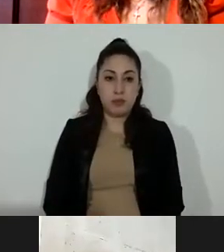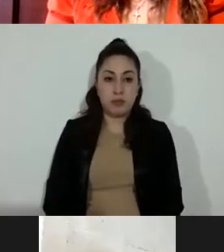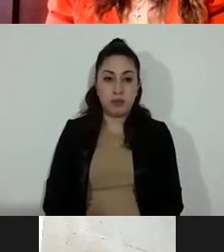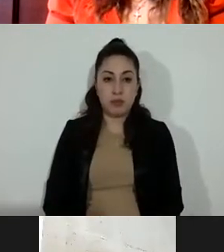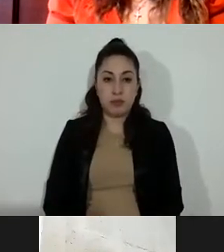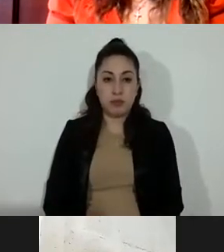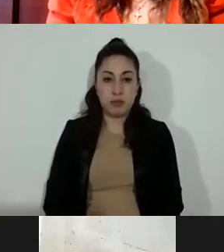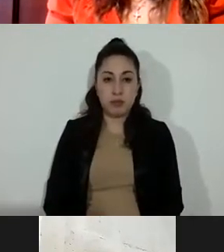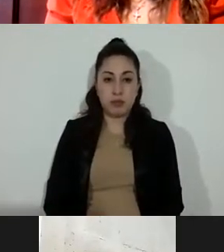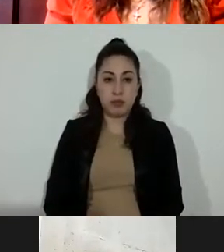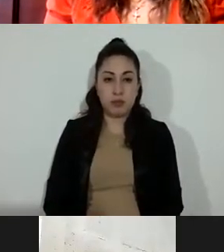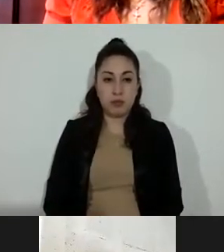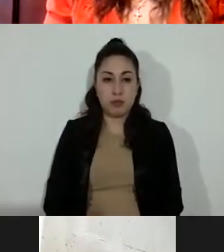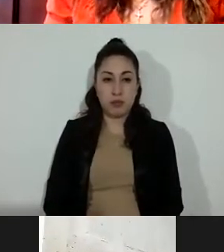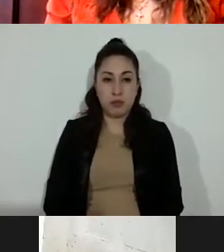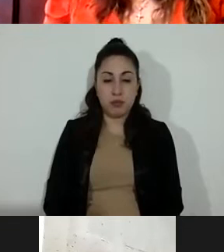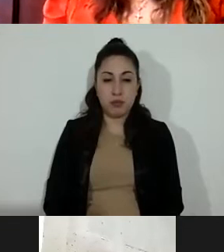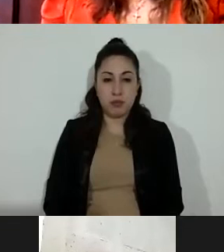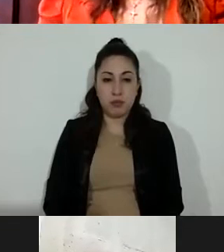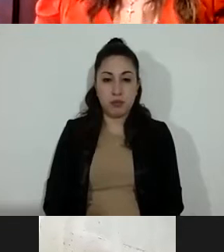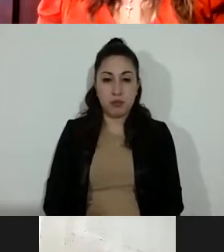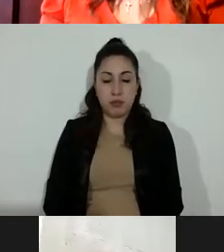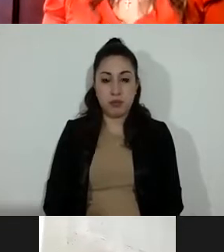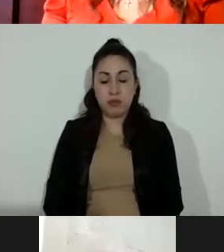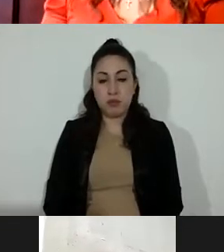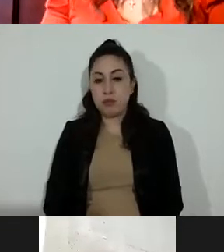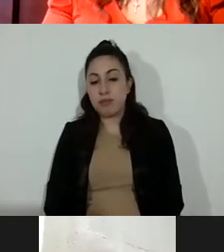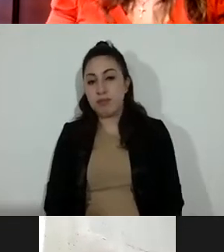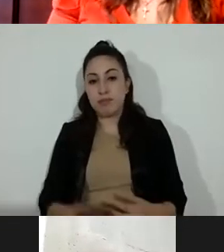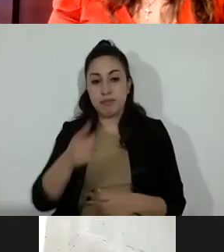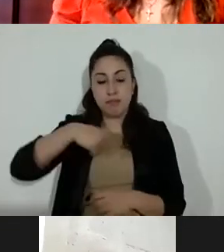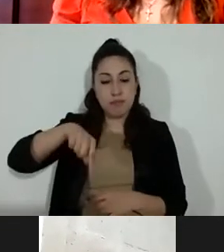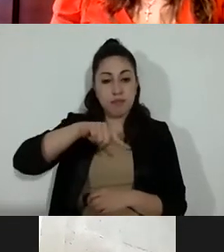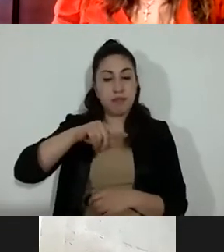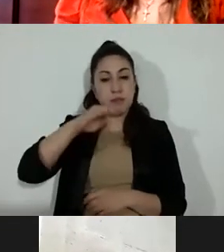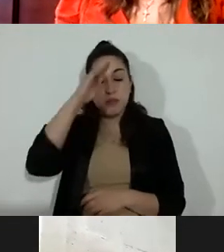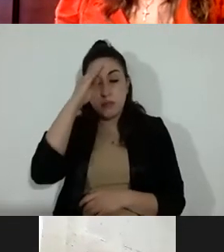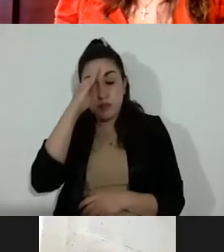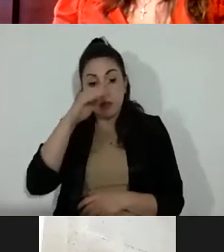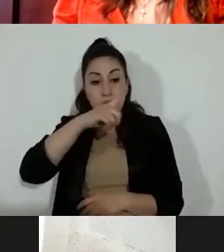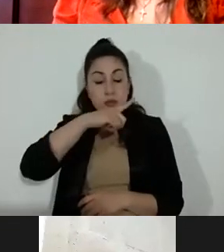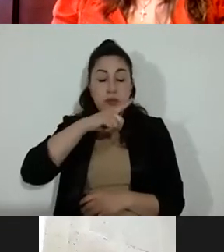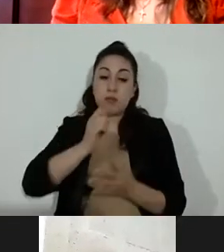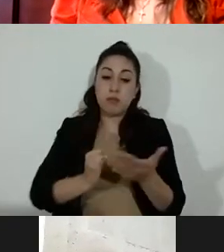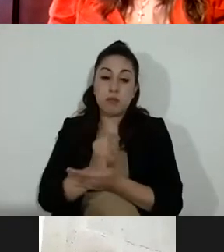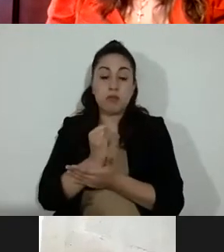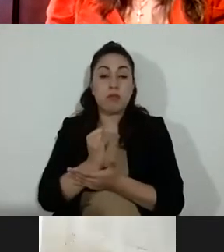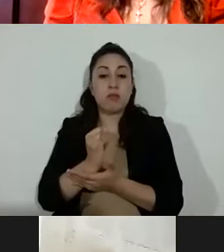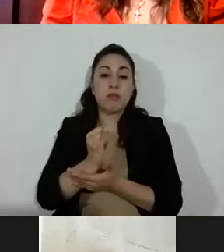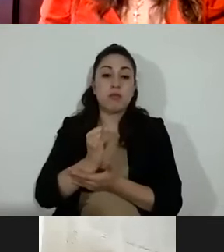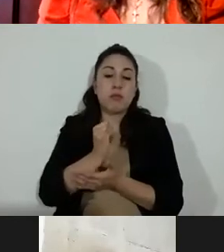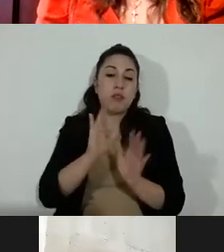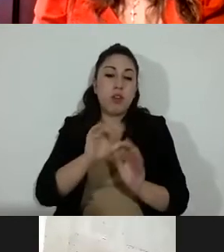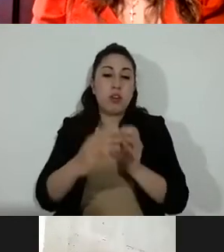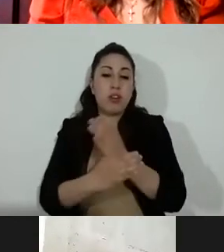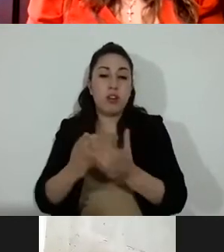no hay ninguna cuestión de limitarse. Creo que este órgano